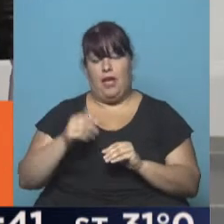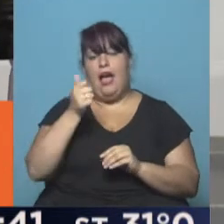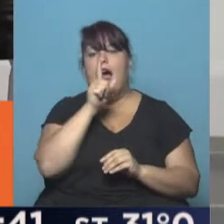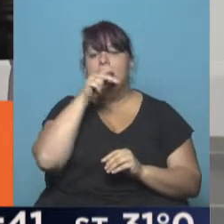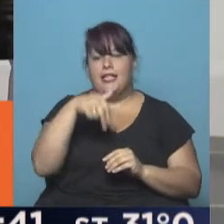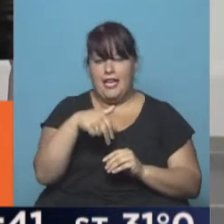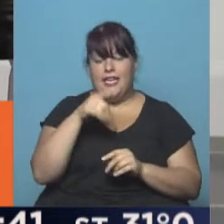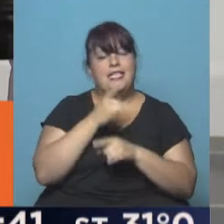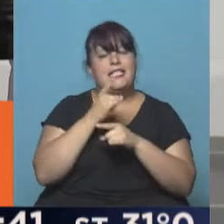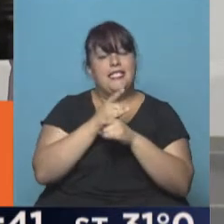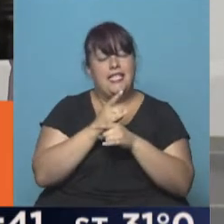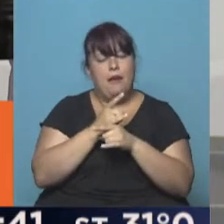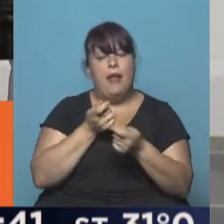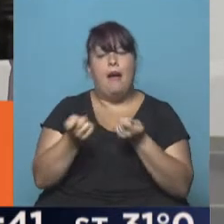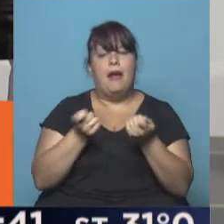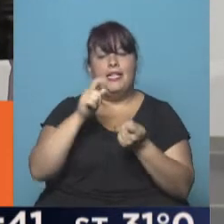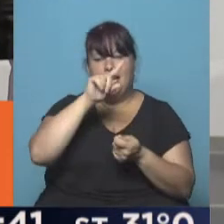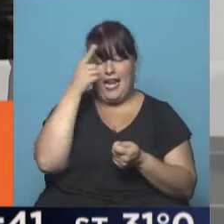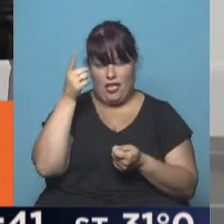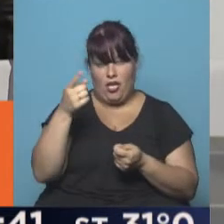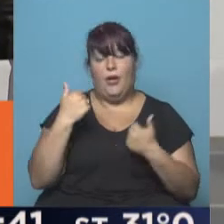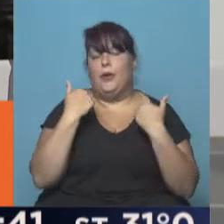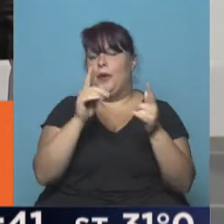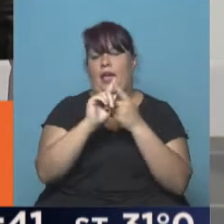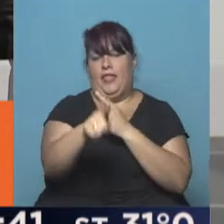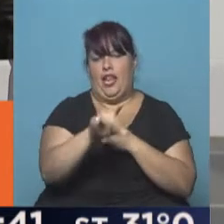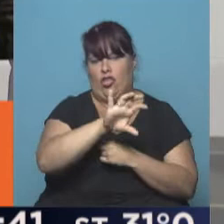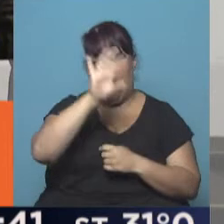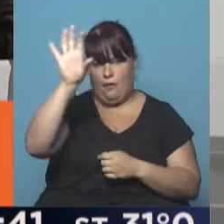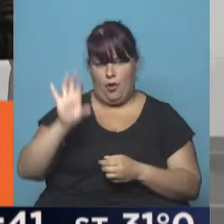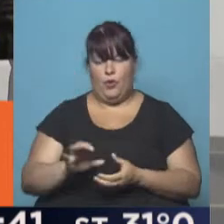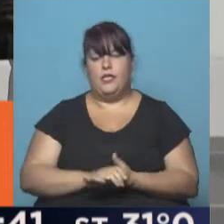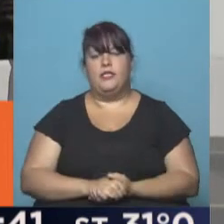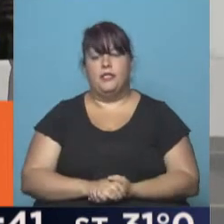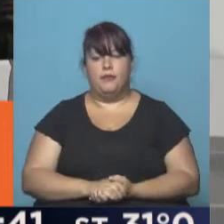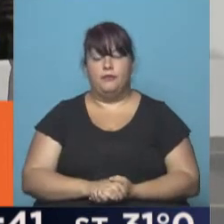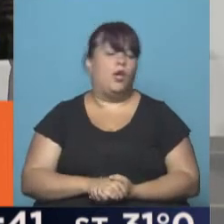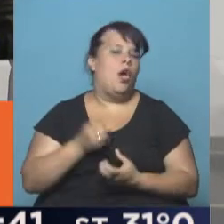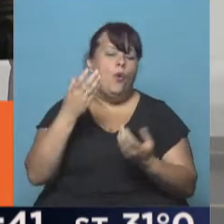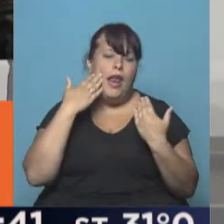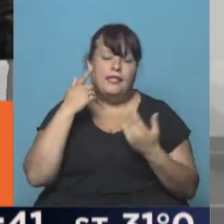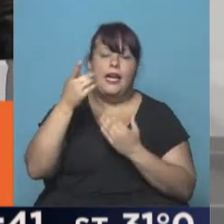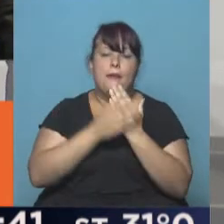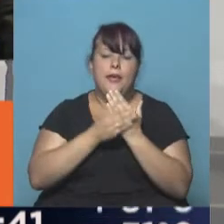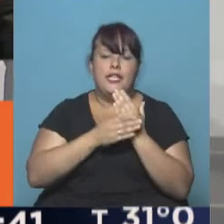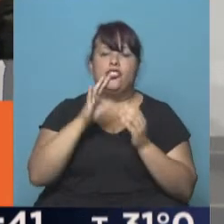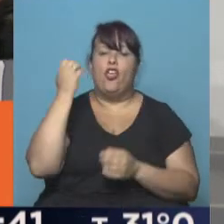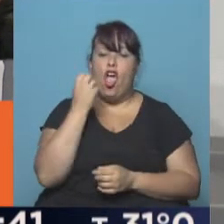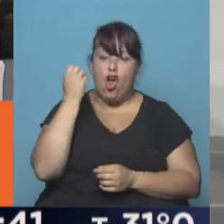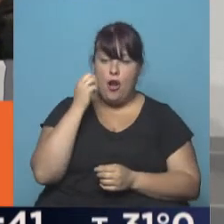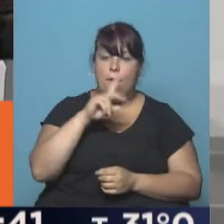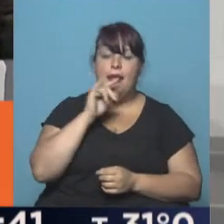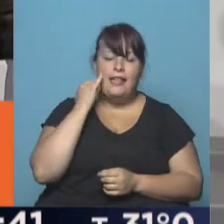ATN que habitualmente administra la Nación y que van a ir directamente a las provincias. Buenas tardes. Para el ministro Prat Gay,